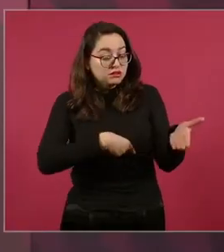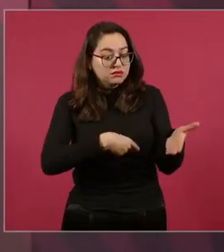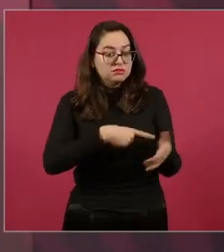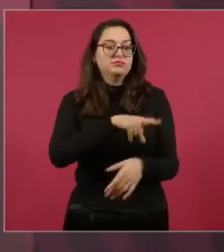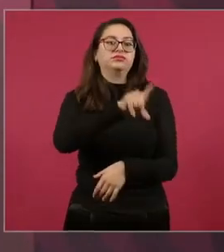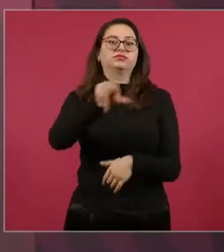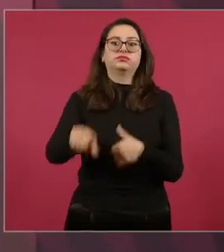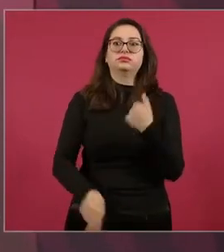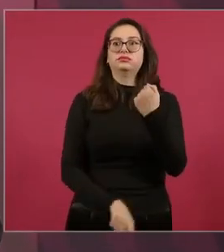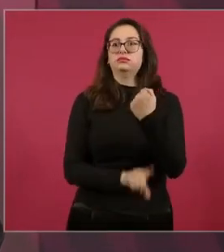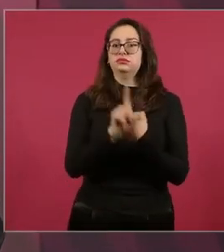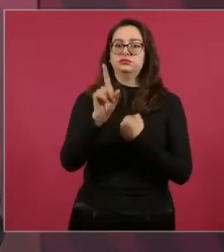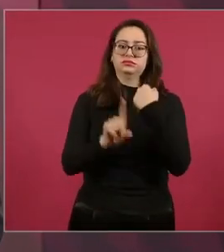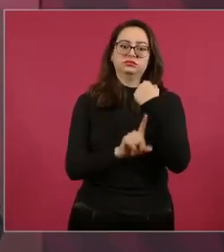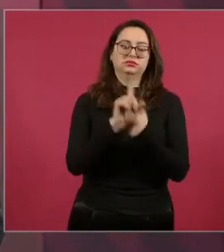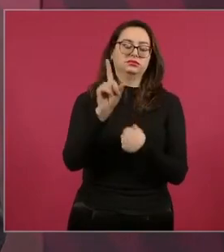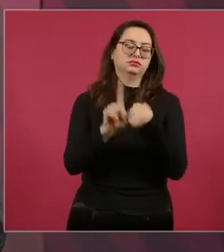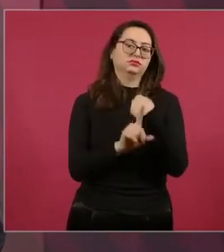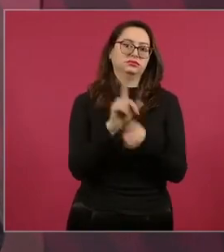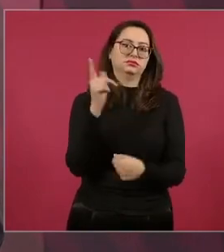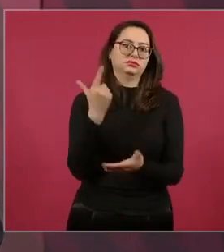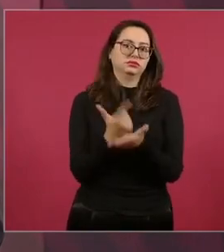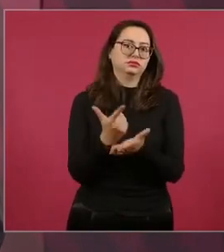Más todas las